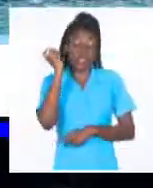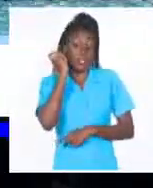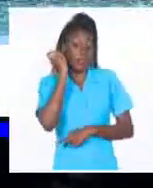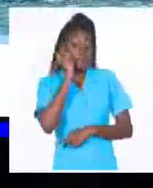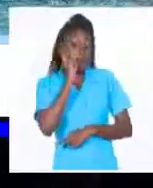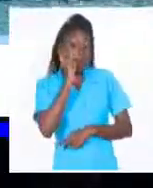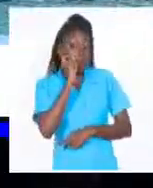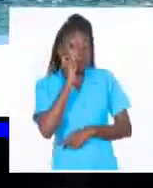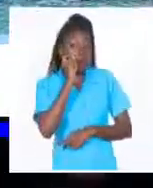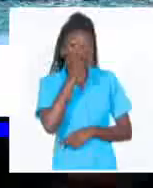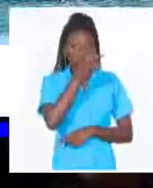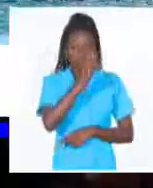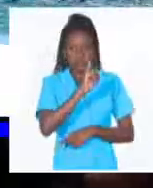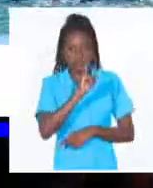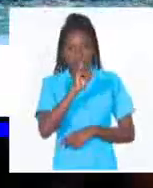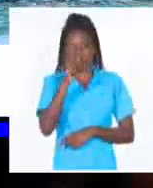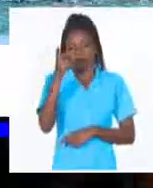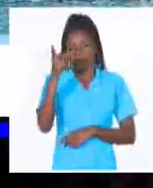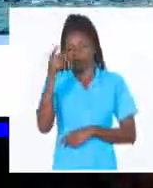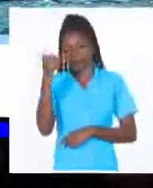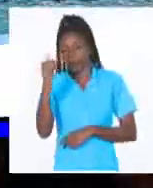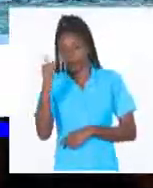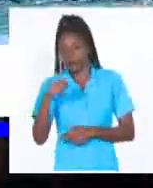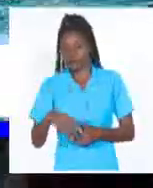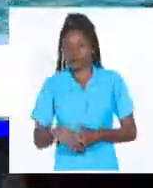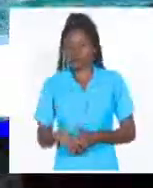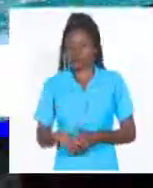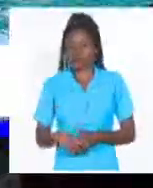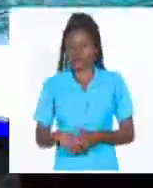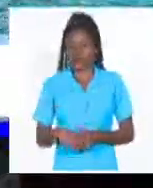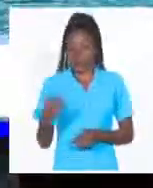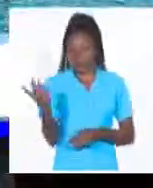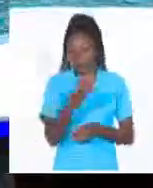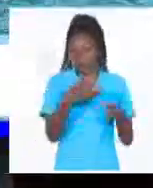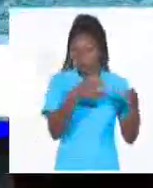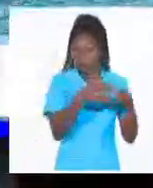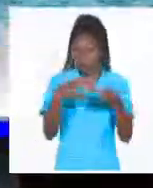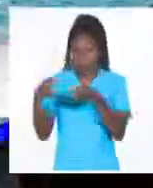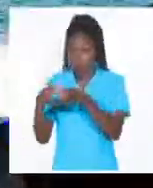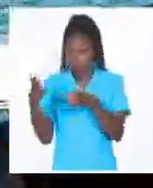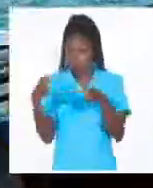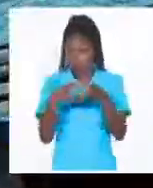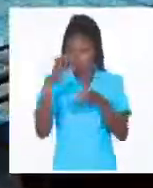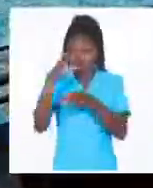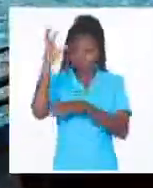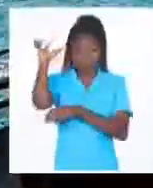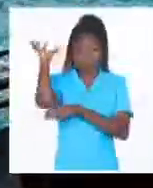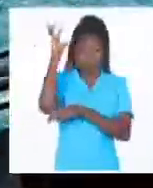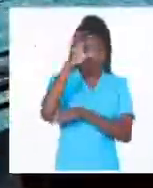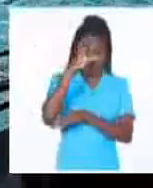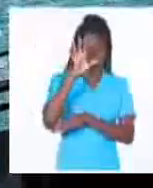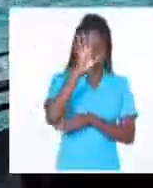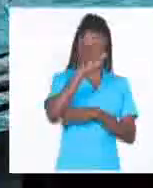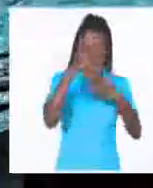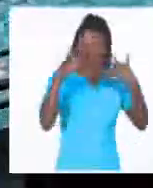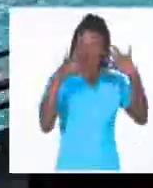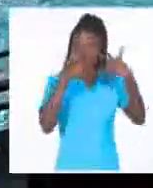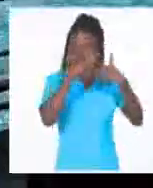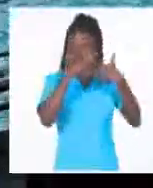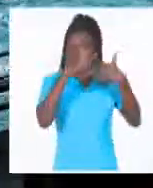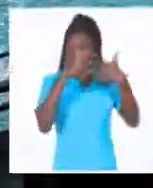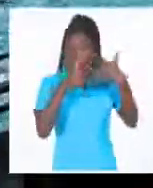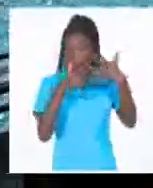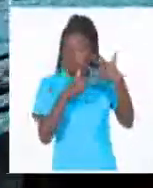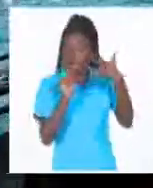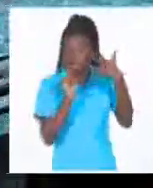6 también ante el conjunto carioca. No obstante, ambos elencos mantienen el propósito de ubicarse en el quinto puesto, lugar por el que